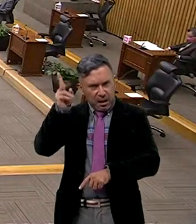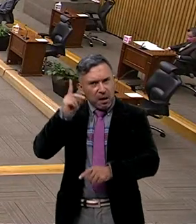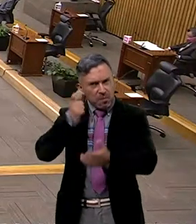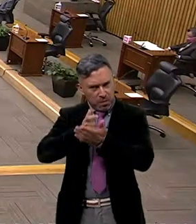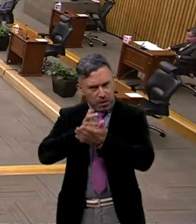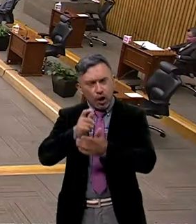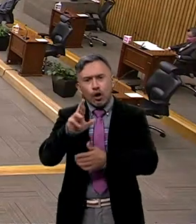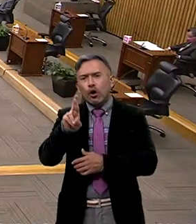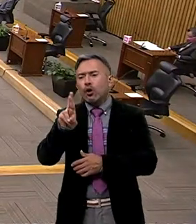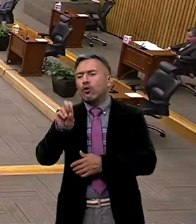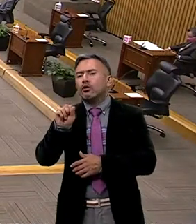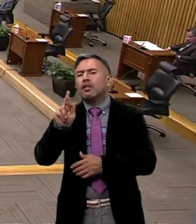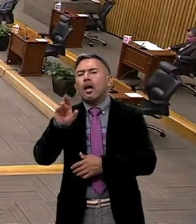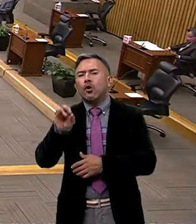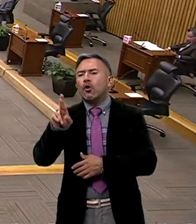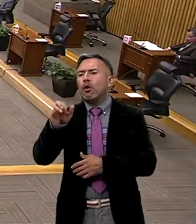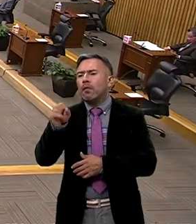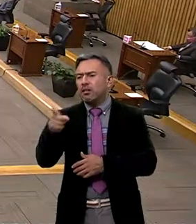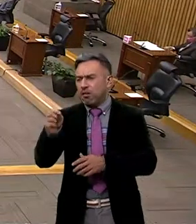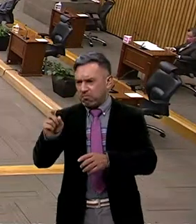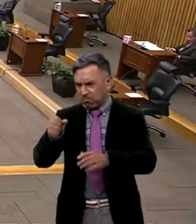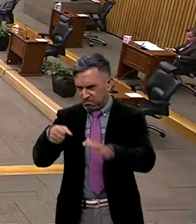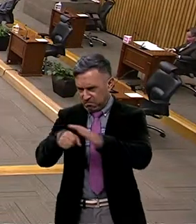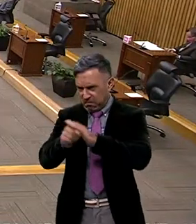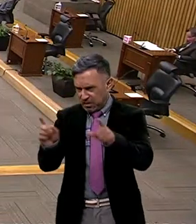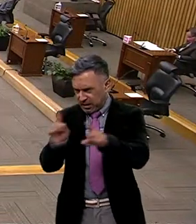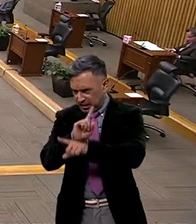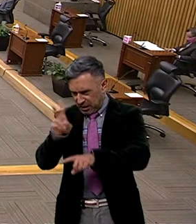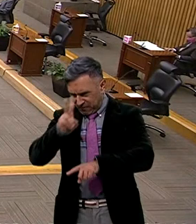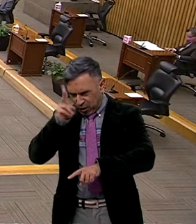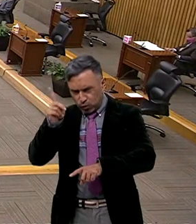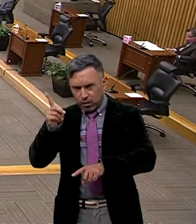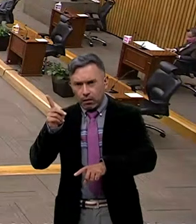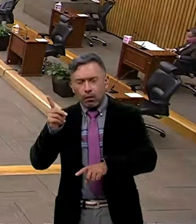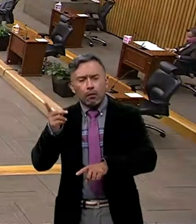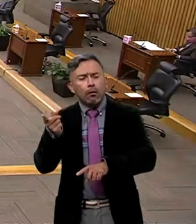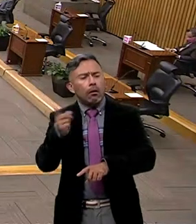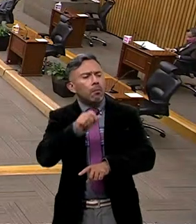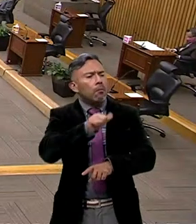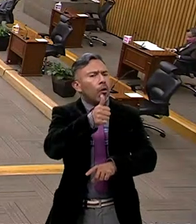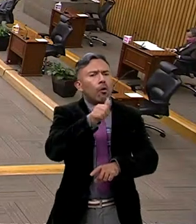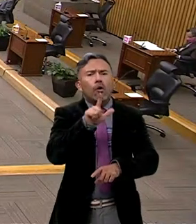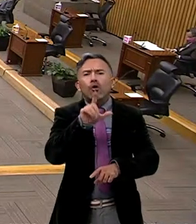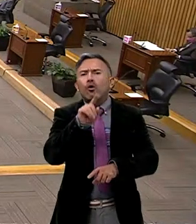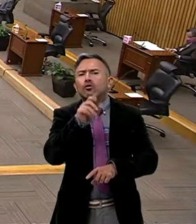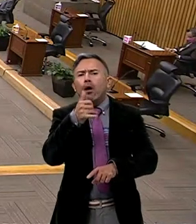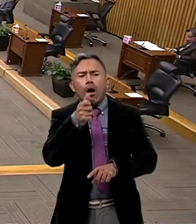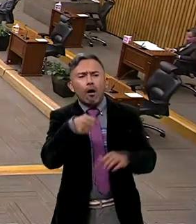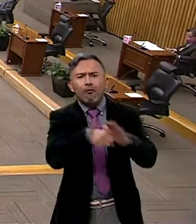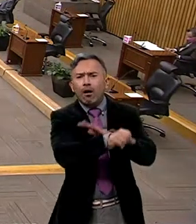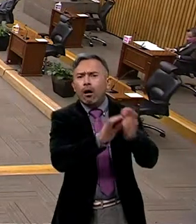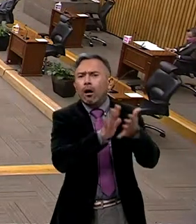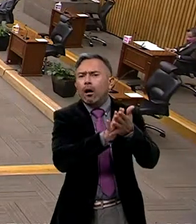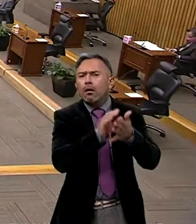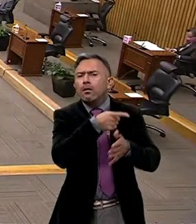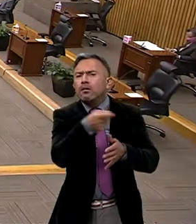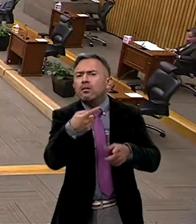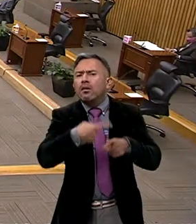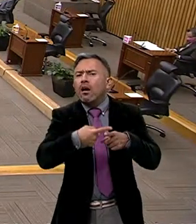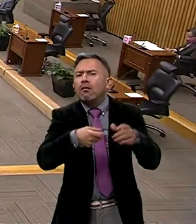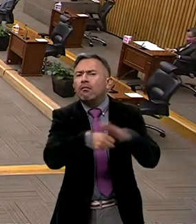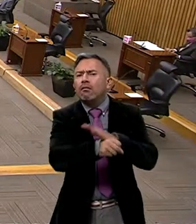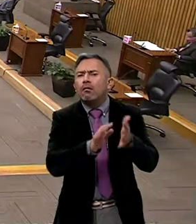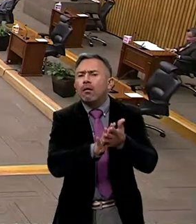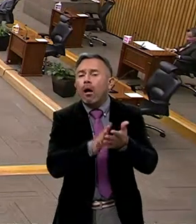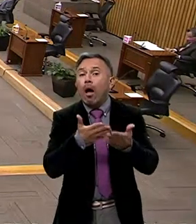quien más esté en la cárcel o sea han hecho de este de esta administración que